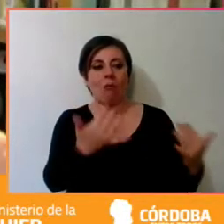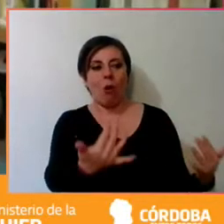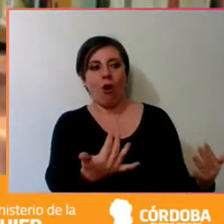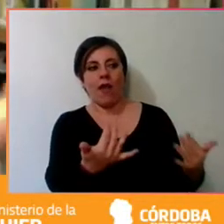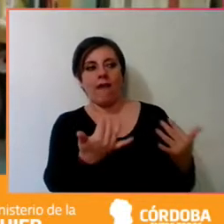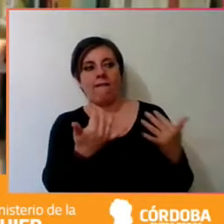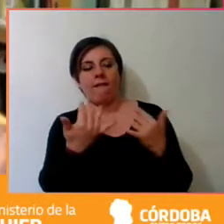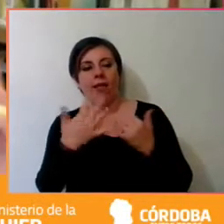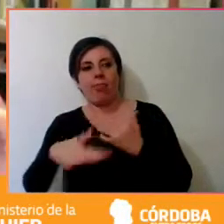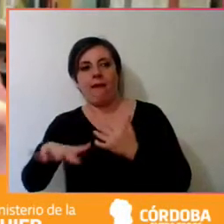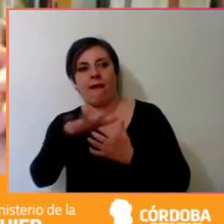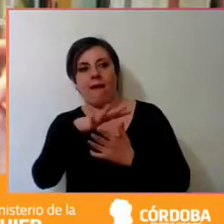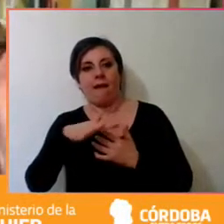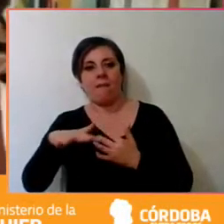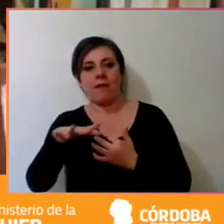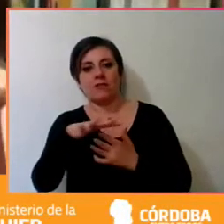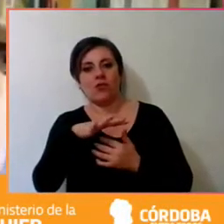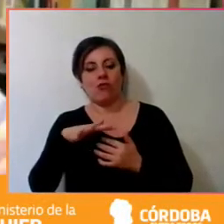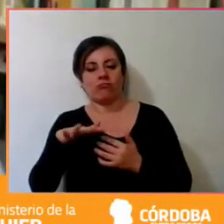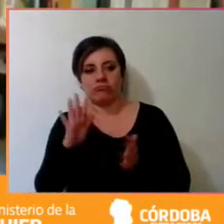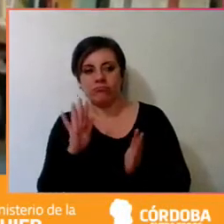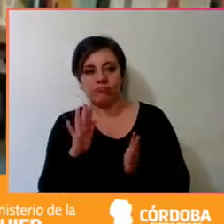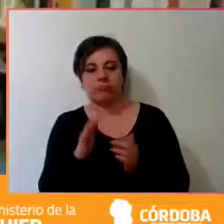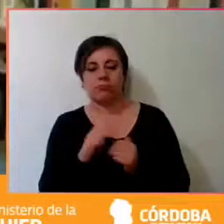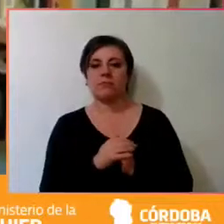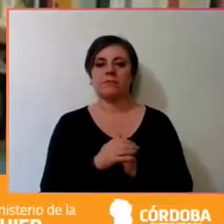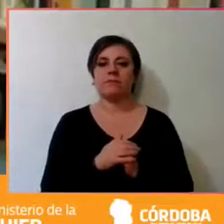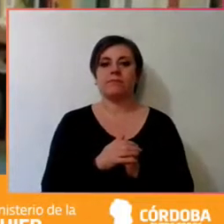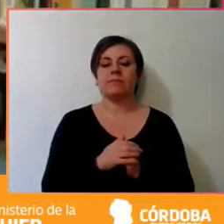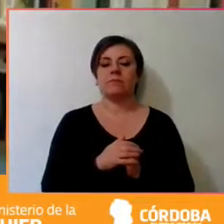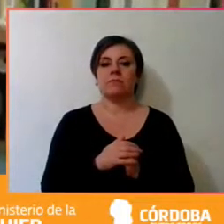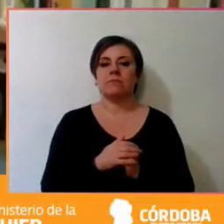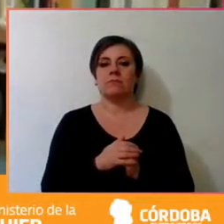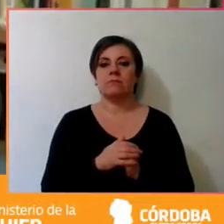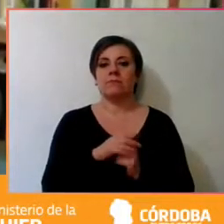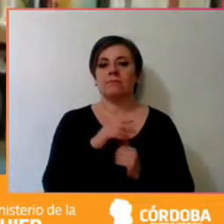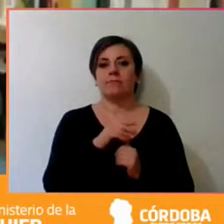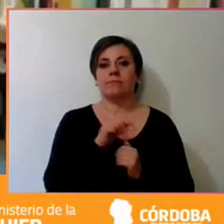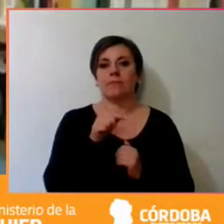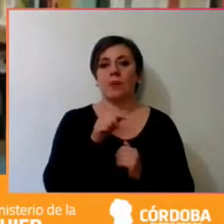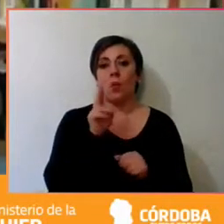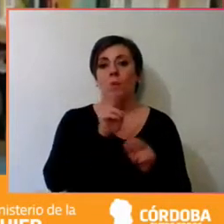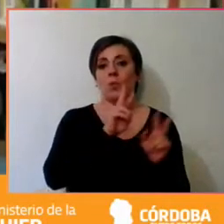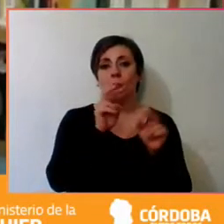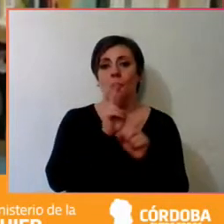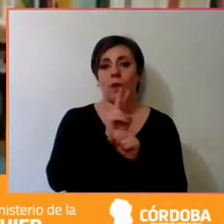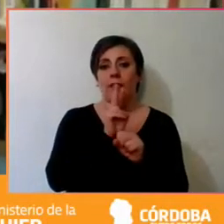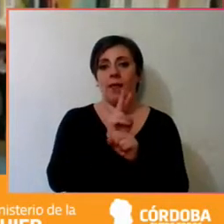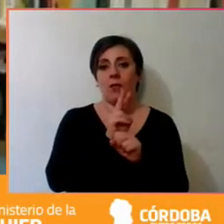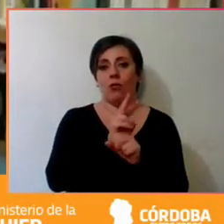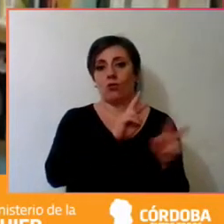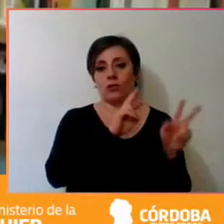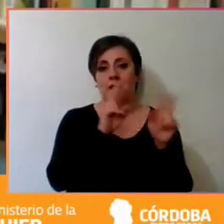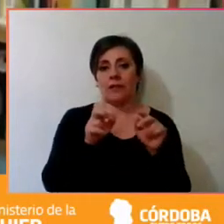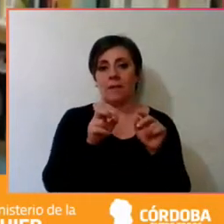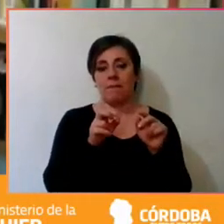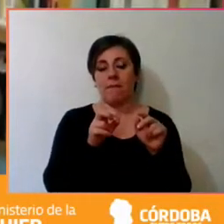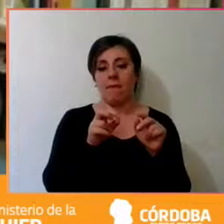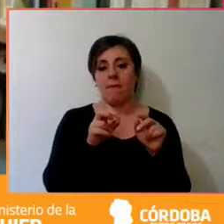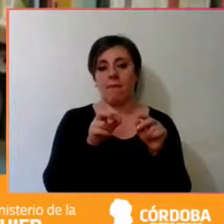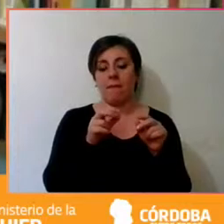el espacio de la reproducción. En ese sentido, el tema de cuidado y el tema de los costos de